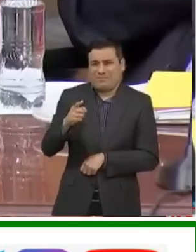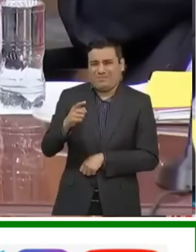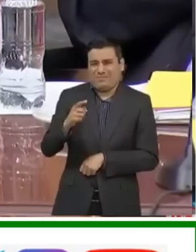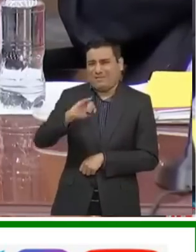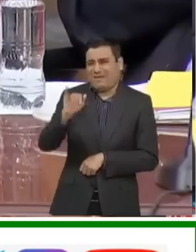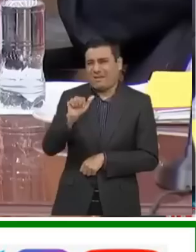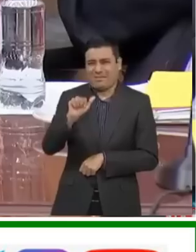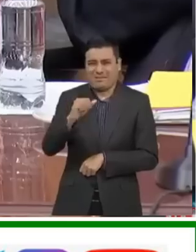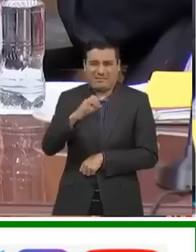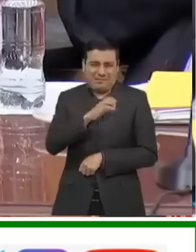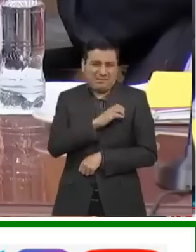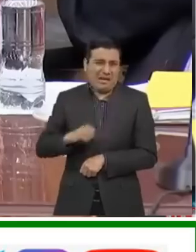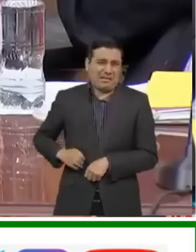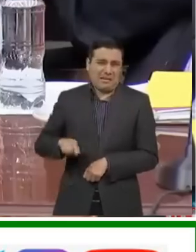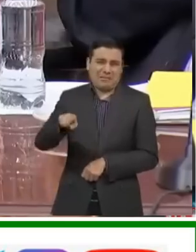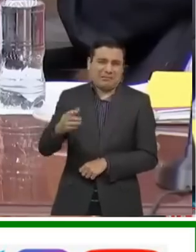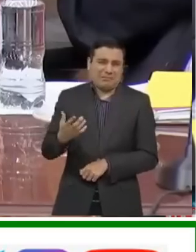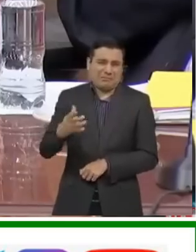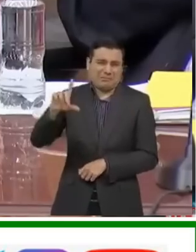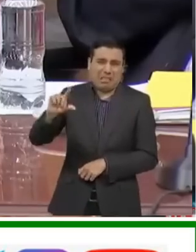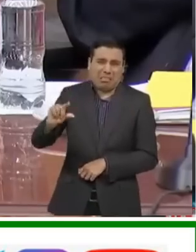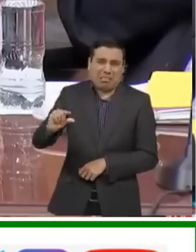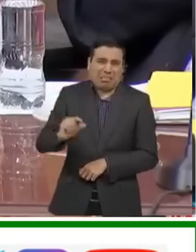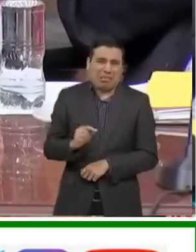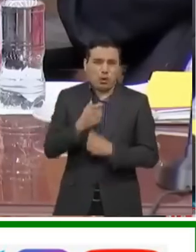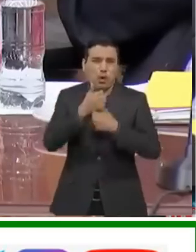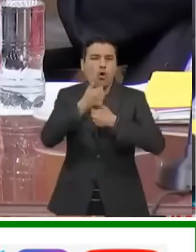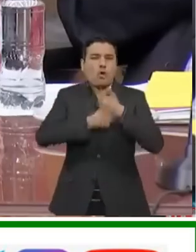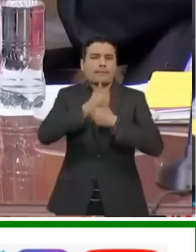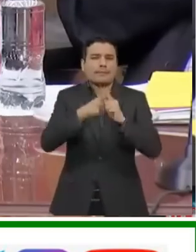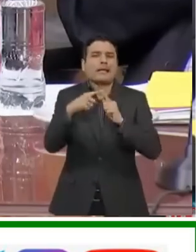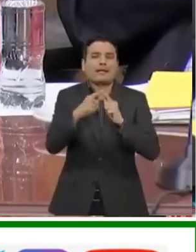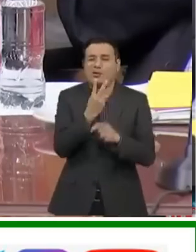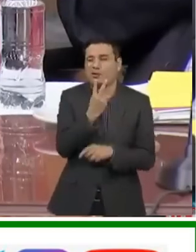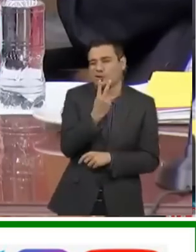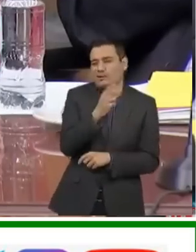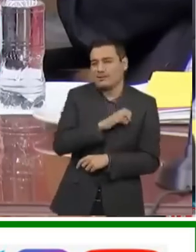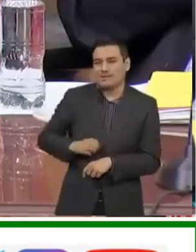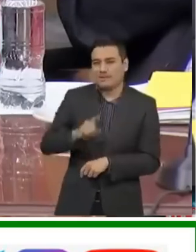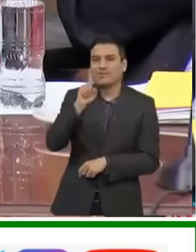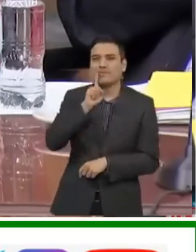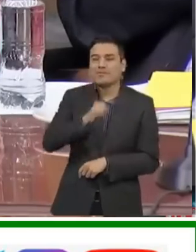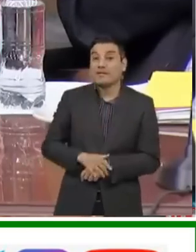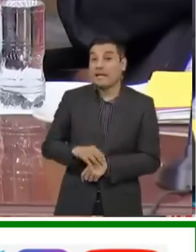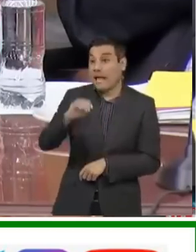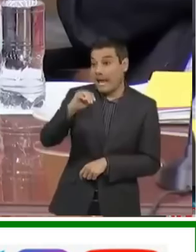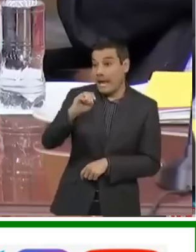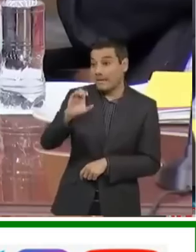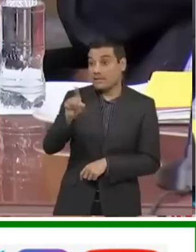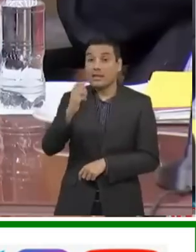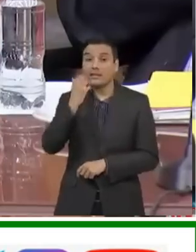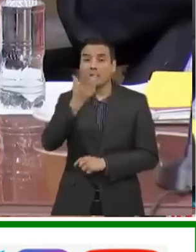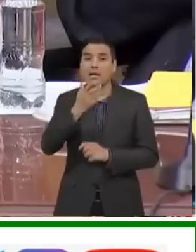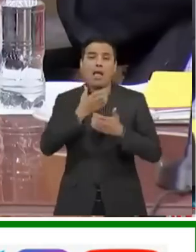la competencia es claramente entre dos y también consideramos que si Movimiento Ciudadano quiere derrochar sus recursos en